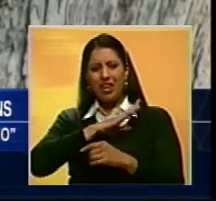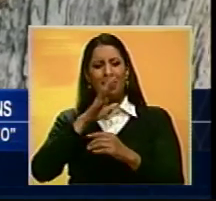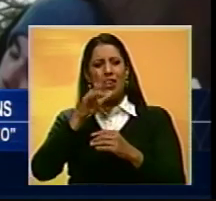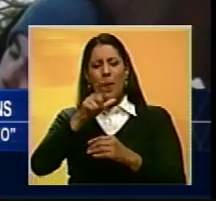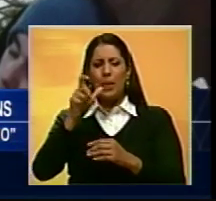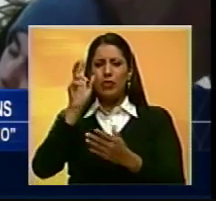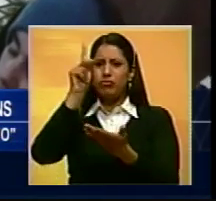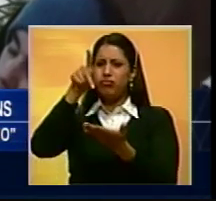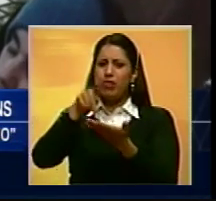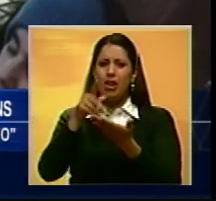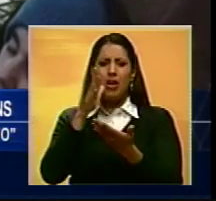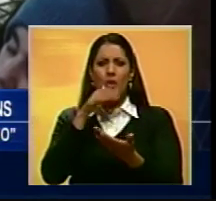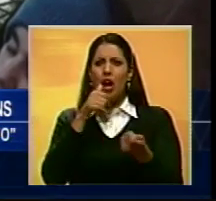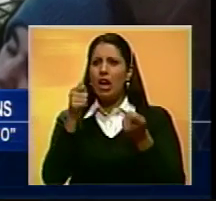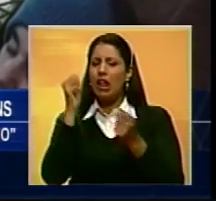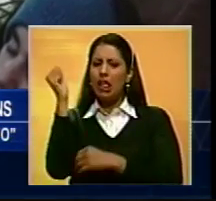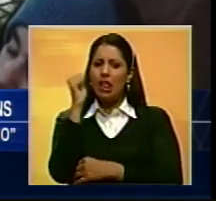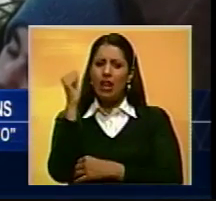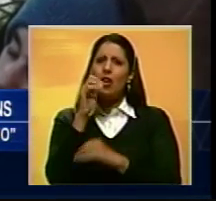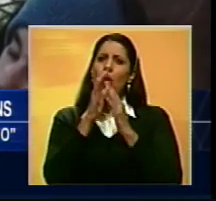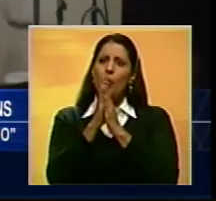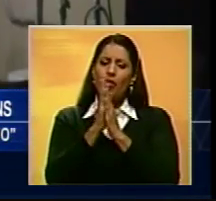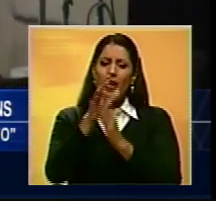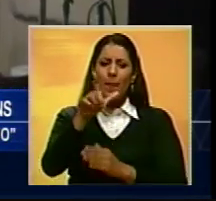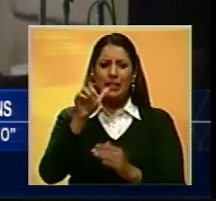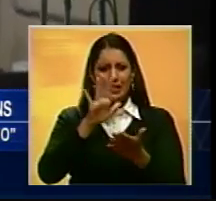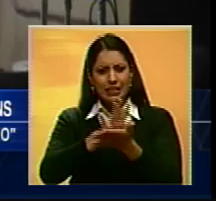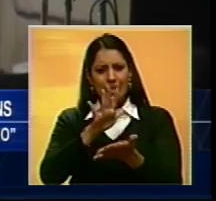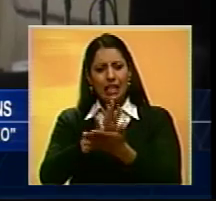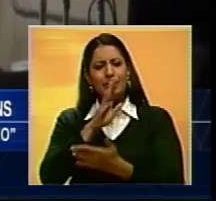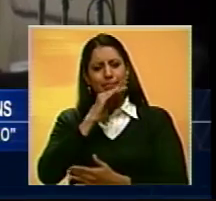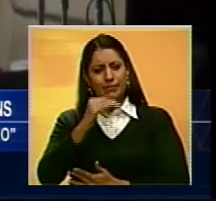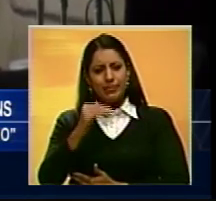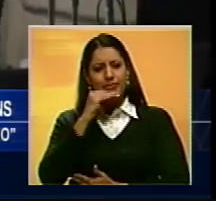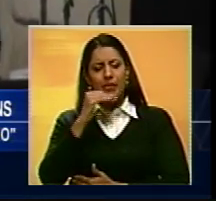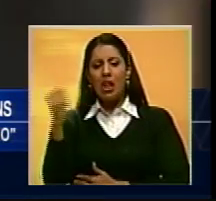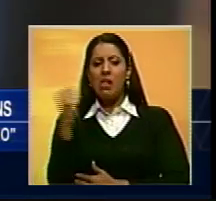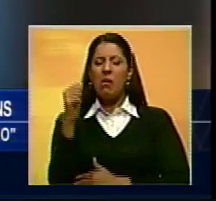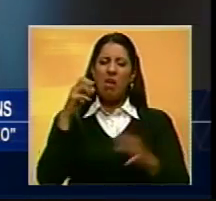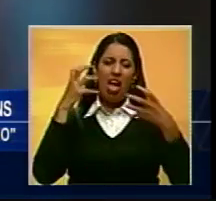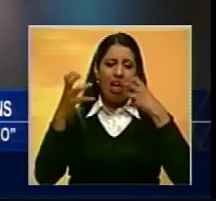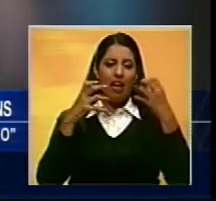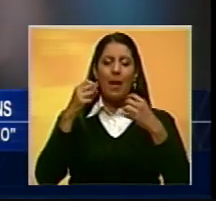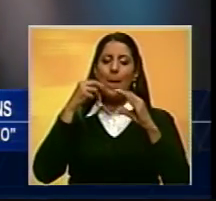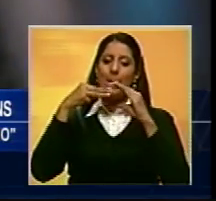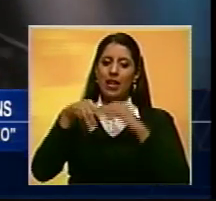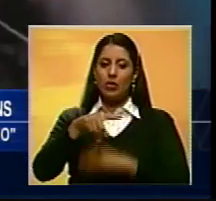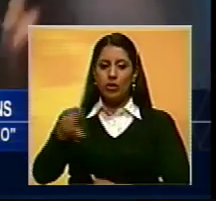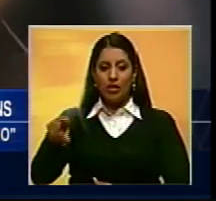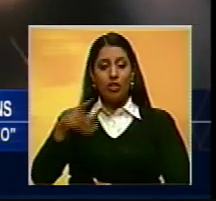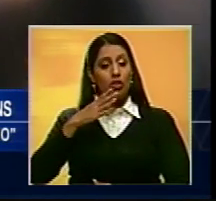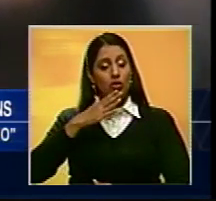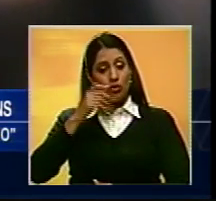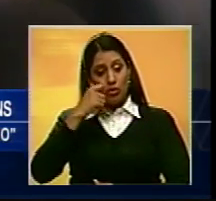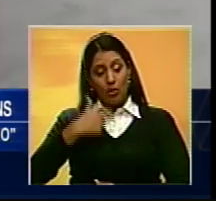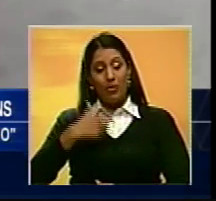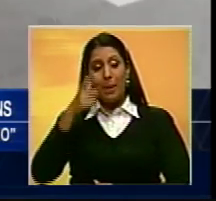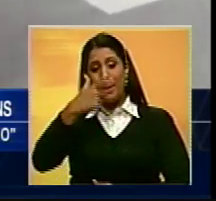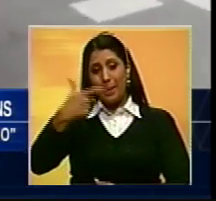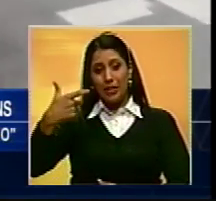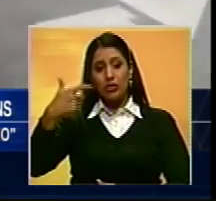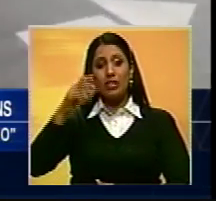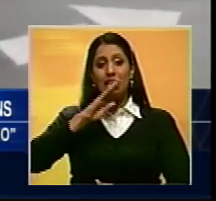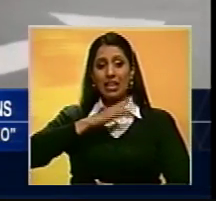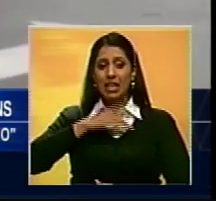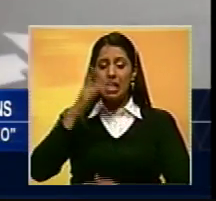los asistentes no tomaban en cuenta su petición de que se mantuvieran en silencio, ha escrito un mensaje para todos. Justin dijo: la gente